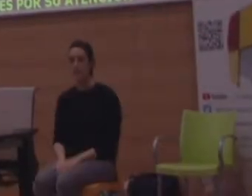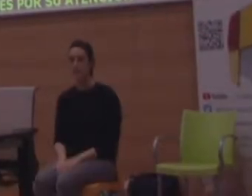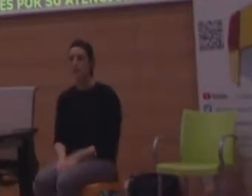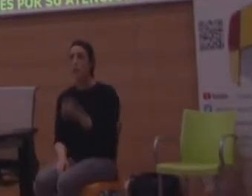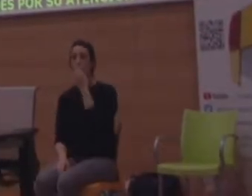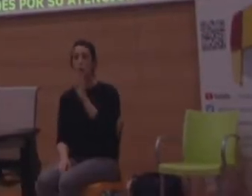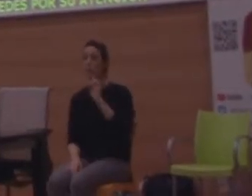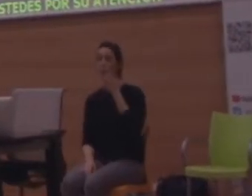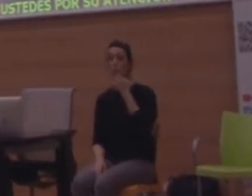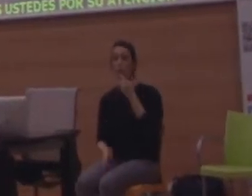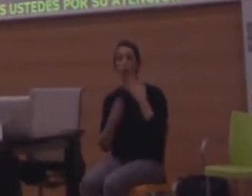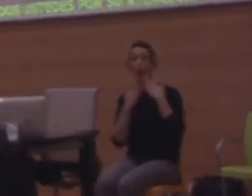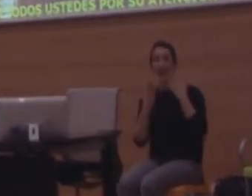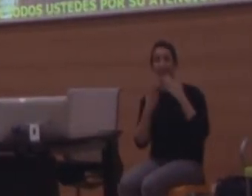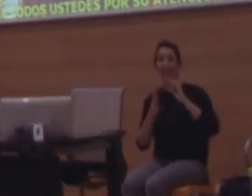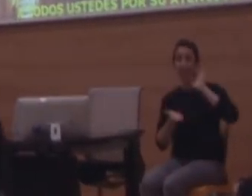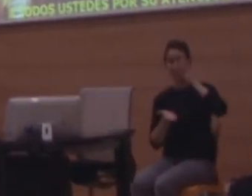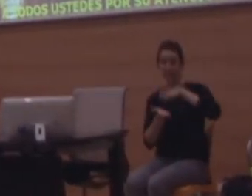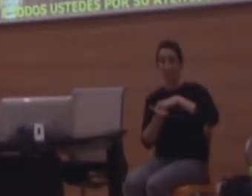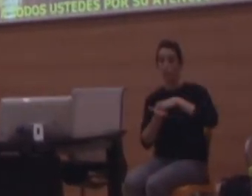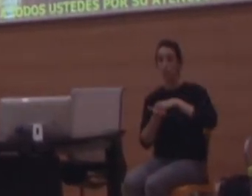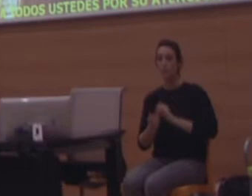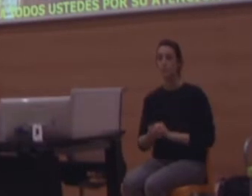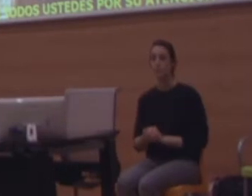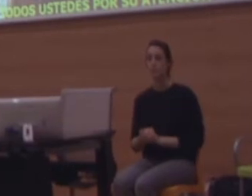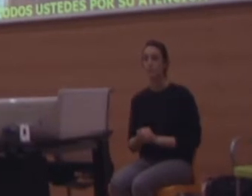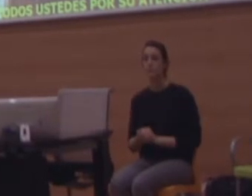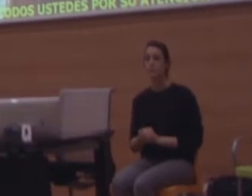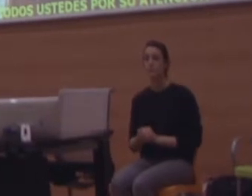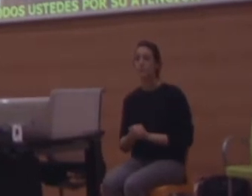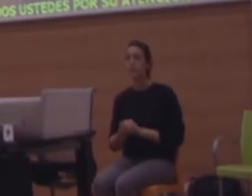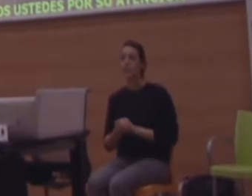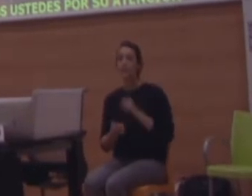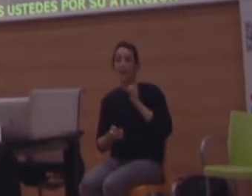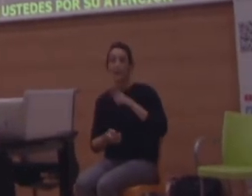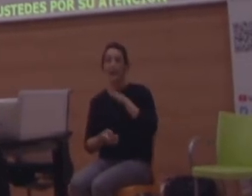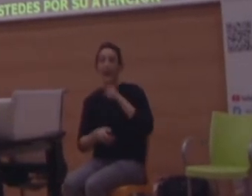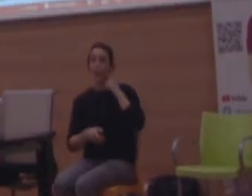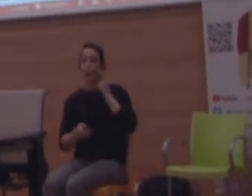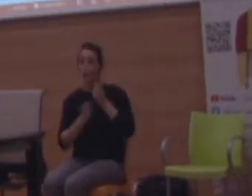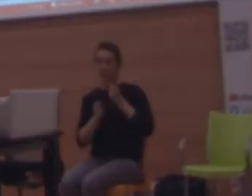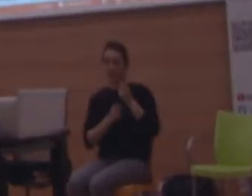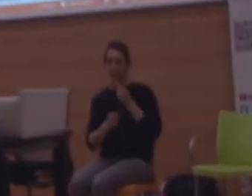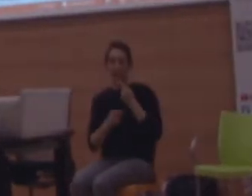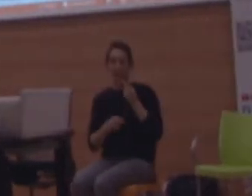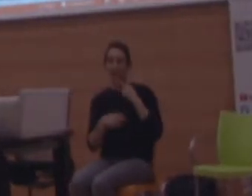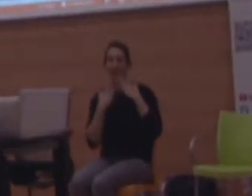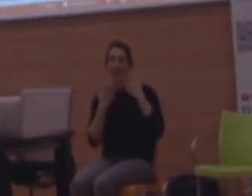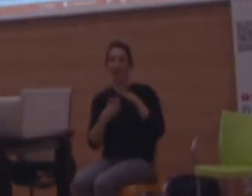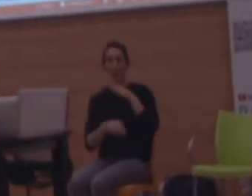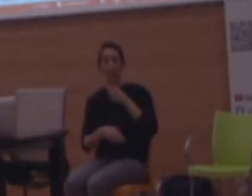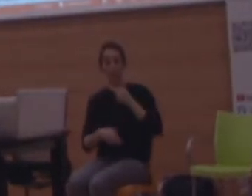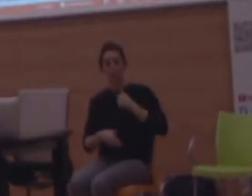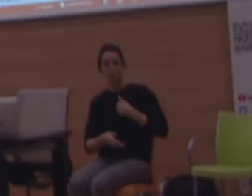Bueno, primero agradecer al centro y a Fran, el coordinador, por